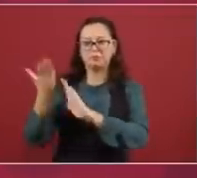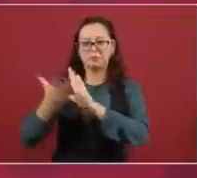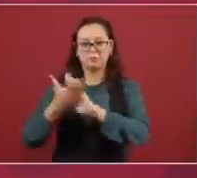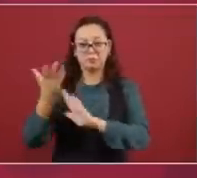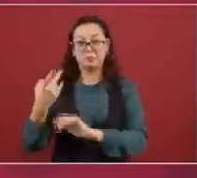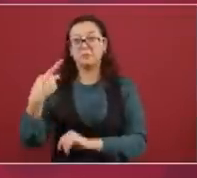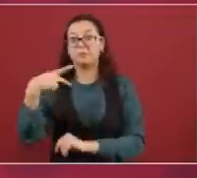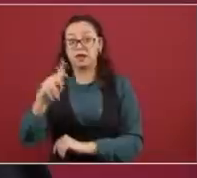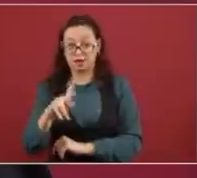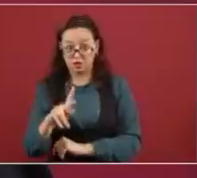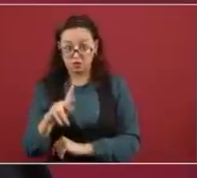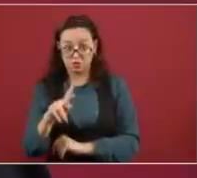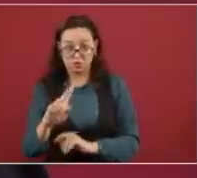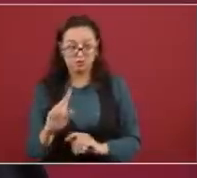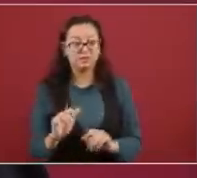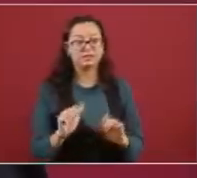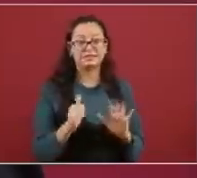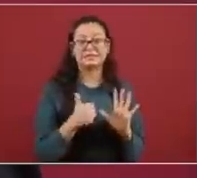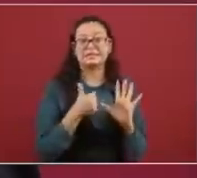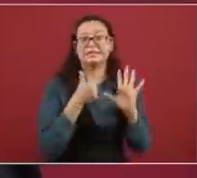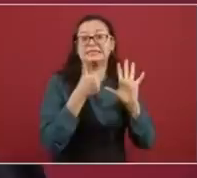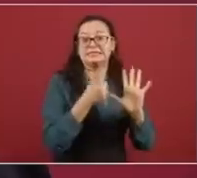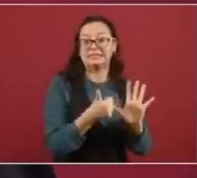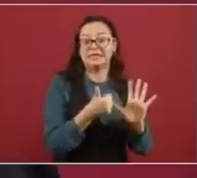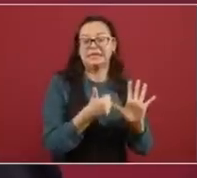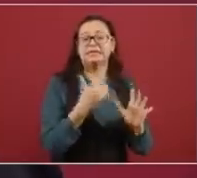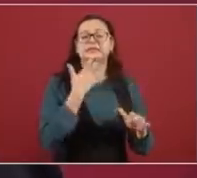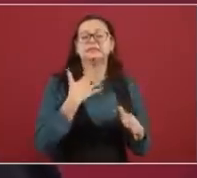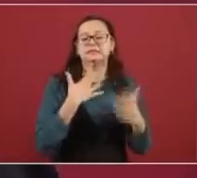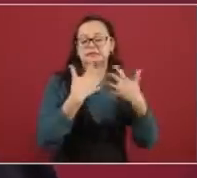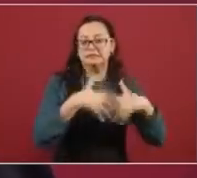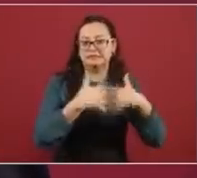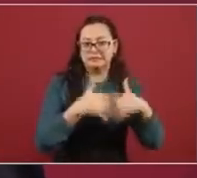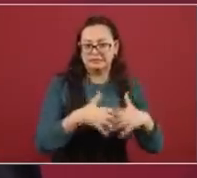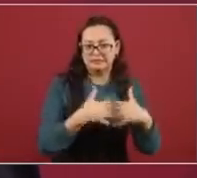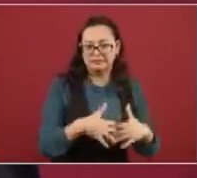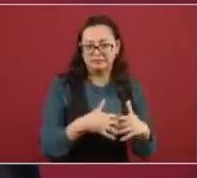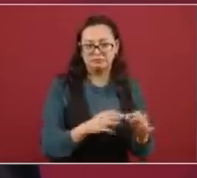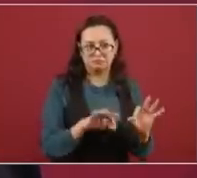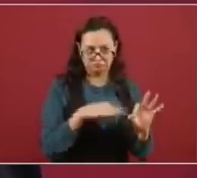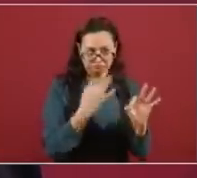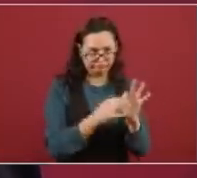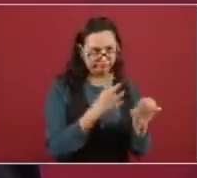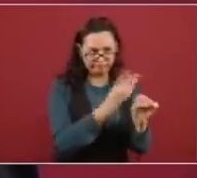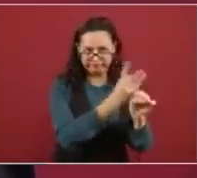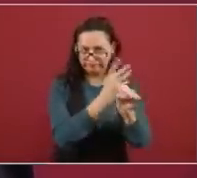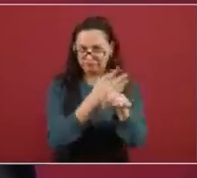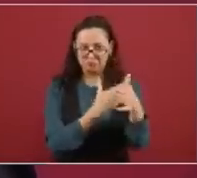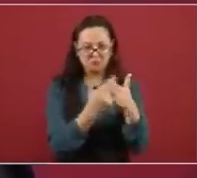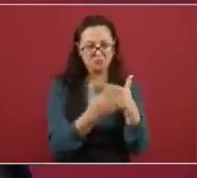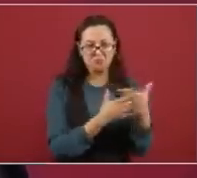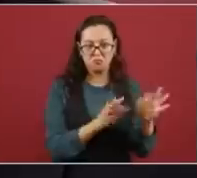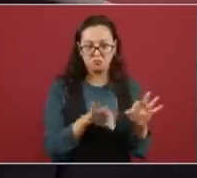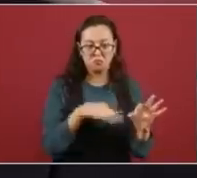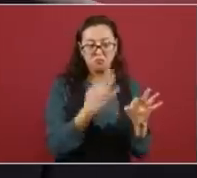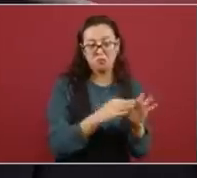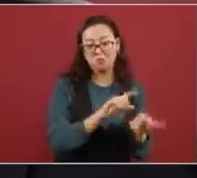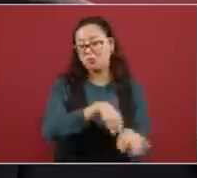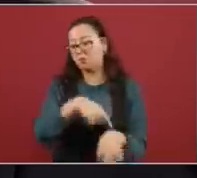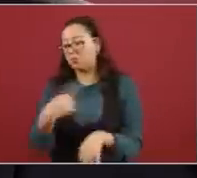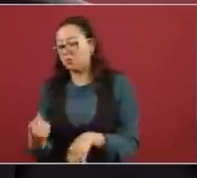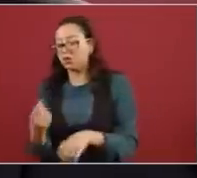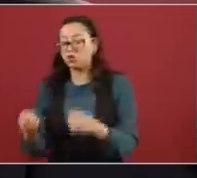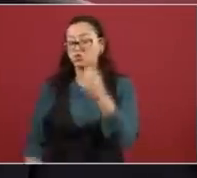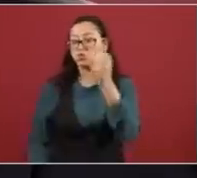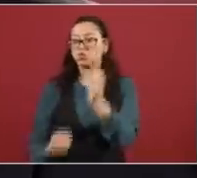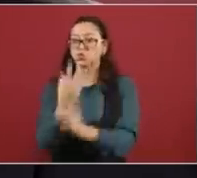refinerías rehabilitadas y la nueva refinería, vamos a poder ser